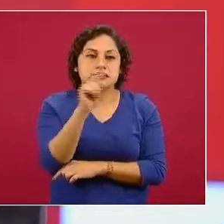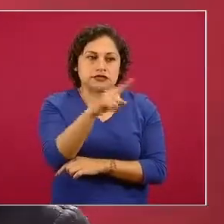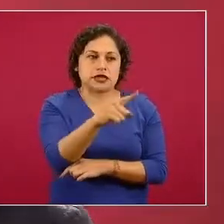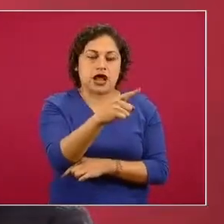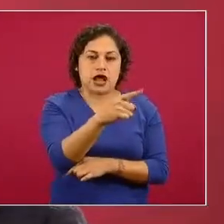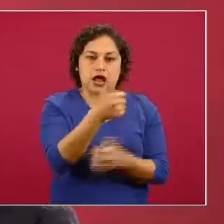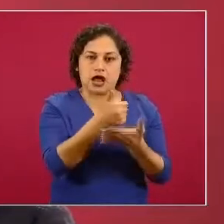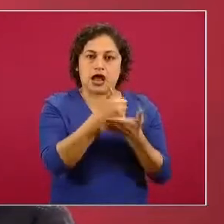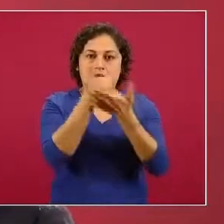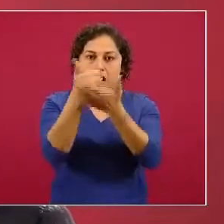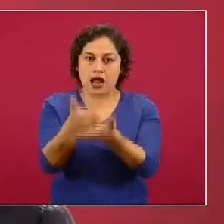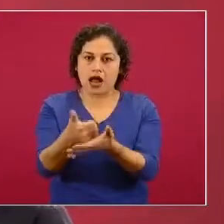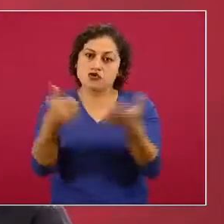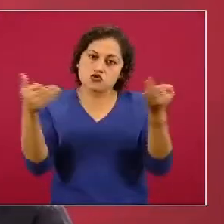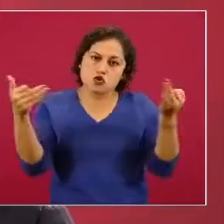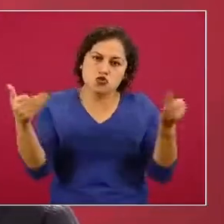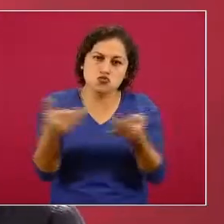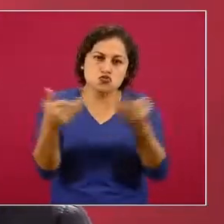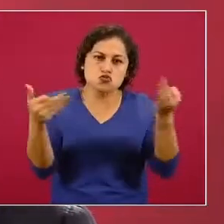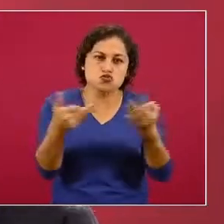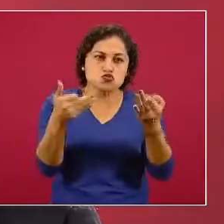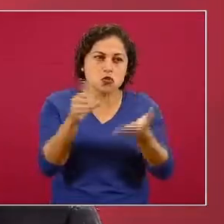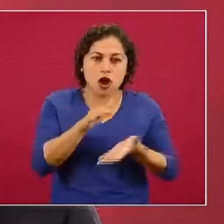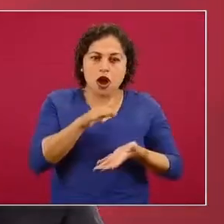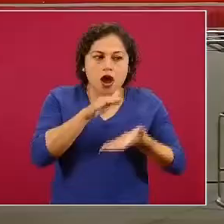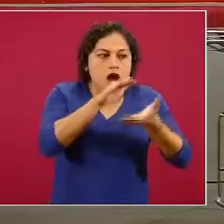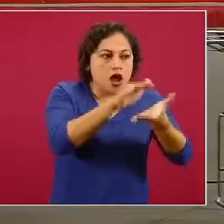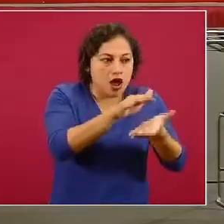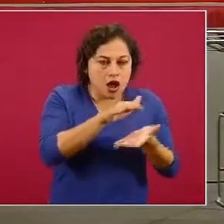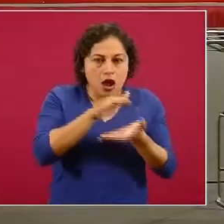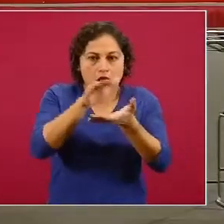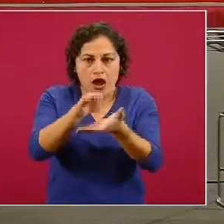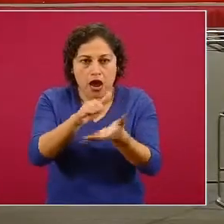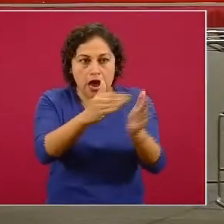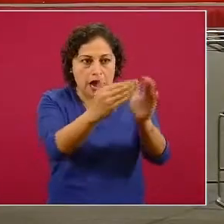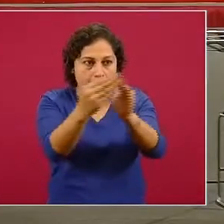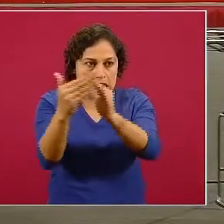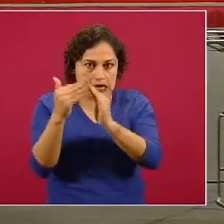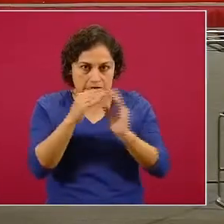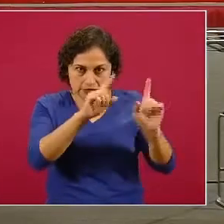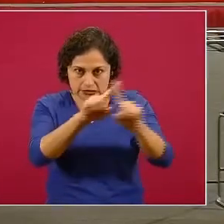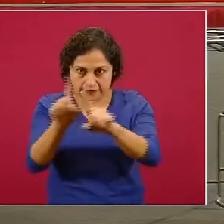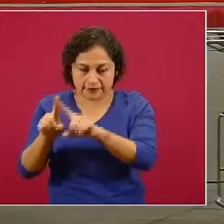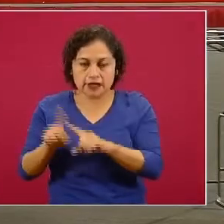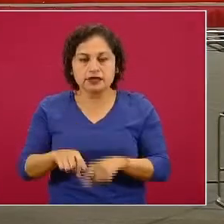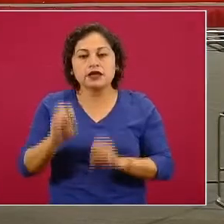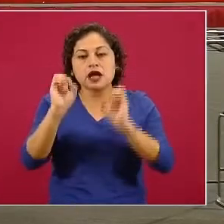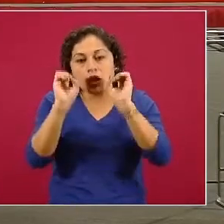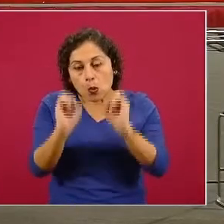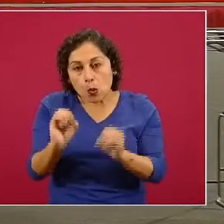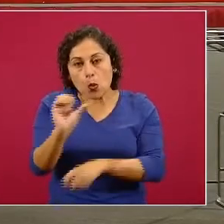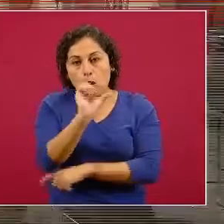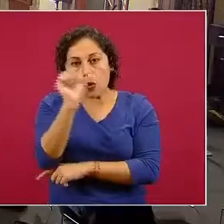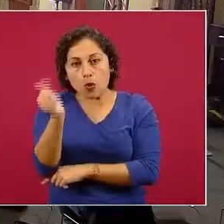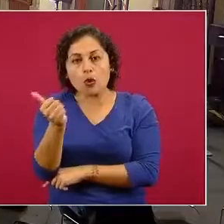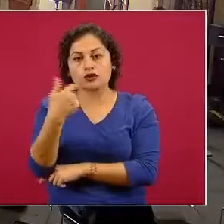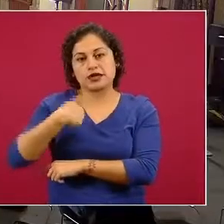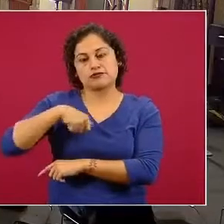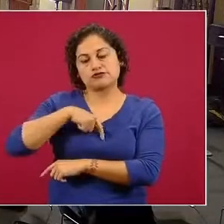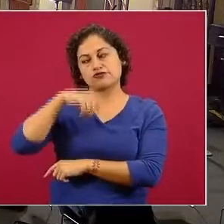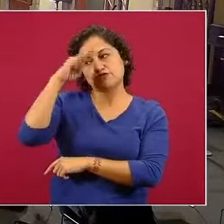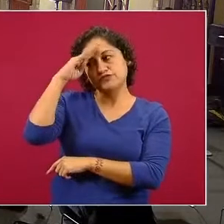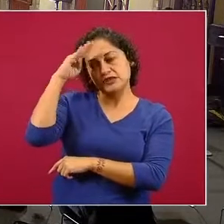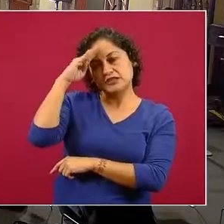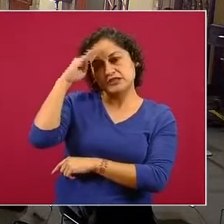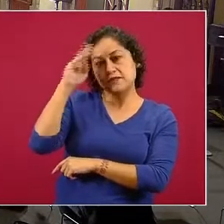ultracongelación hacia los domicilios, y otras, que es precisamente el tema que conversábamos con el maestro Herrera